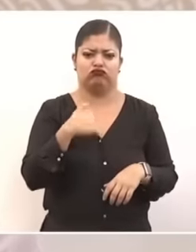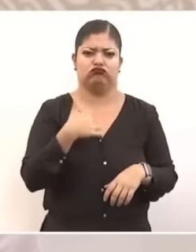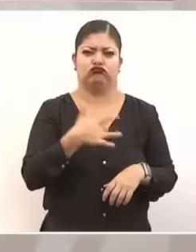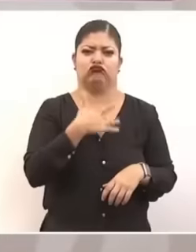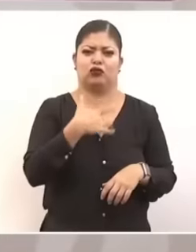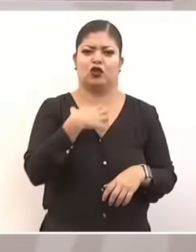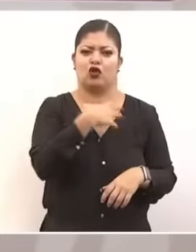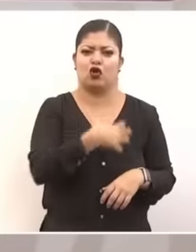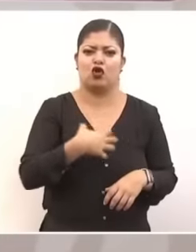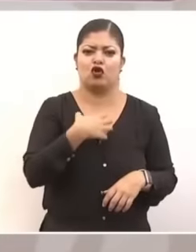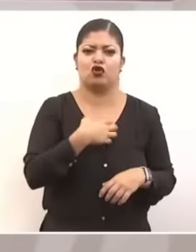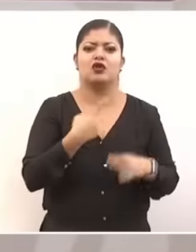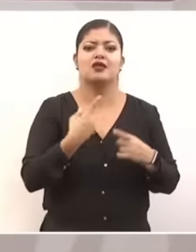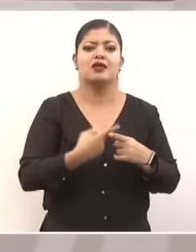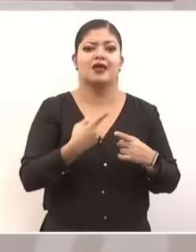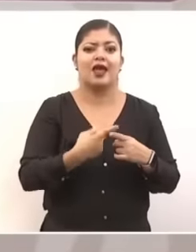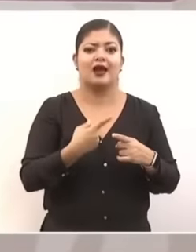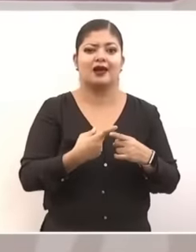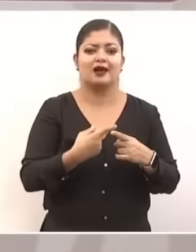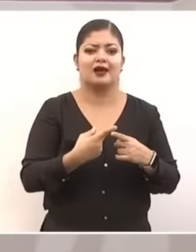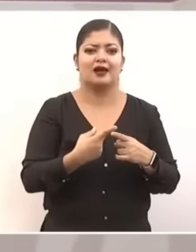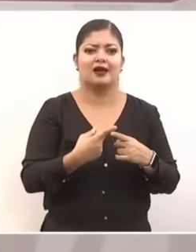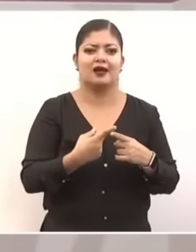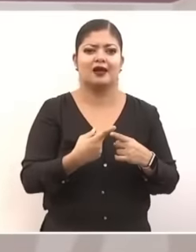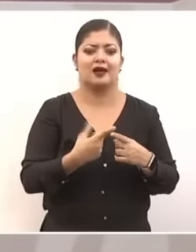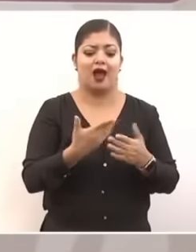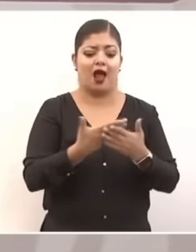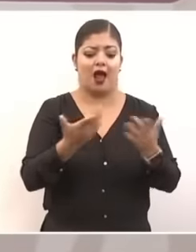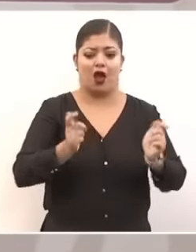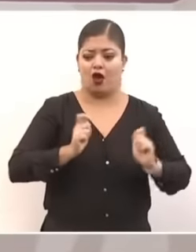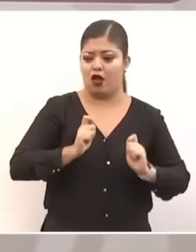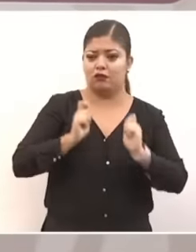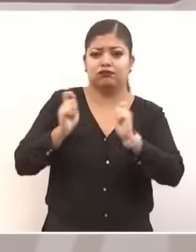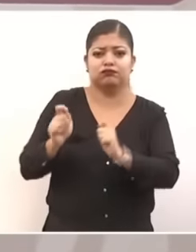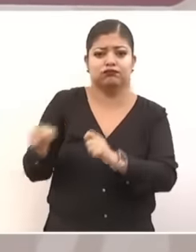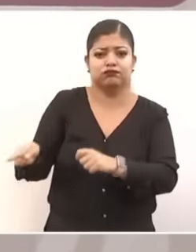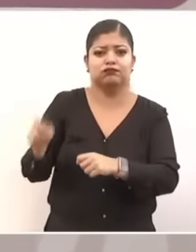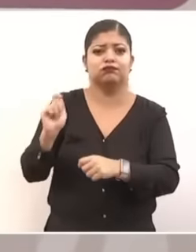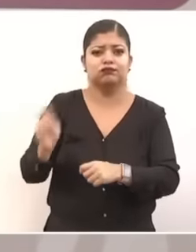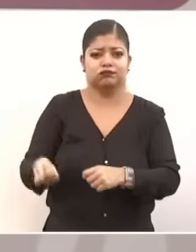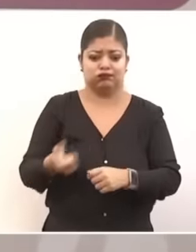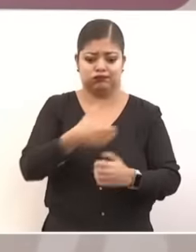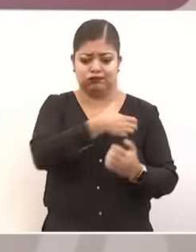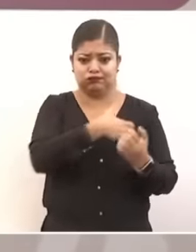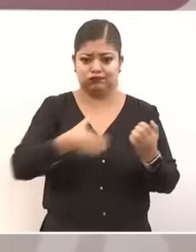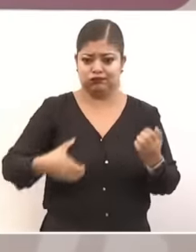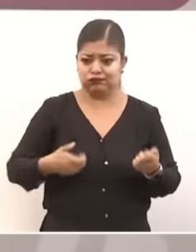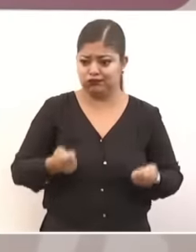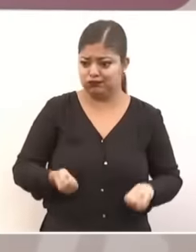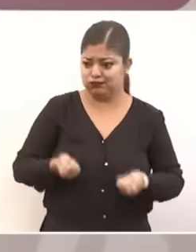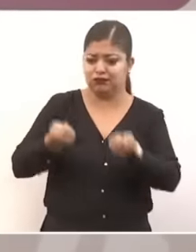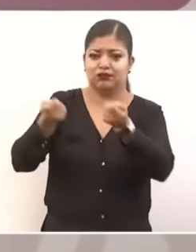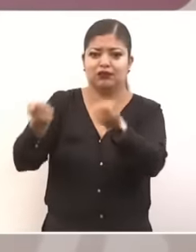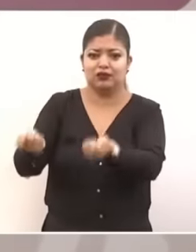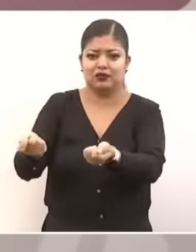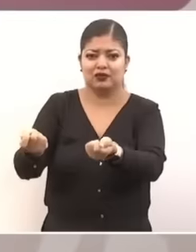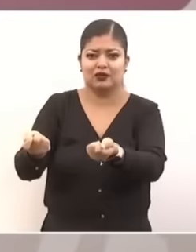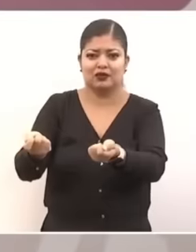contento, quien va a sustituirme, a quien voy a entregar la banda presidencial,